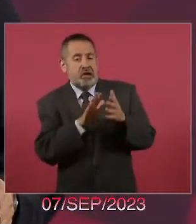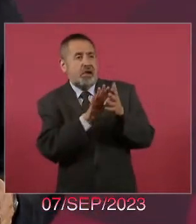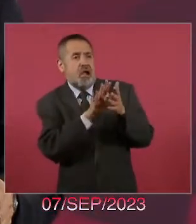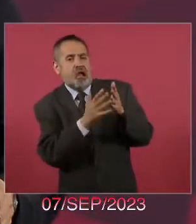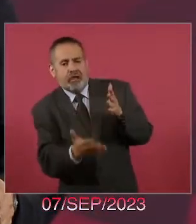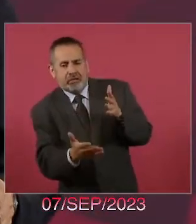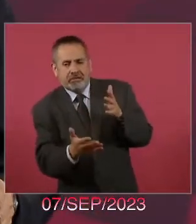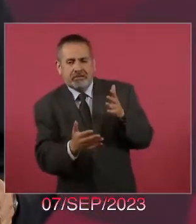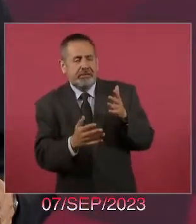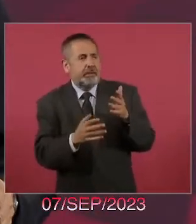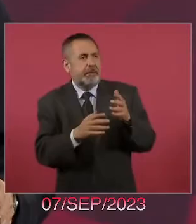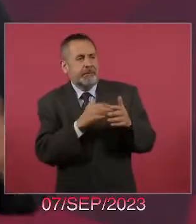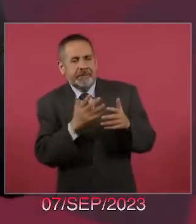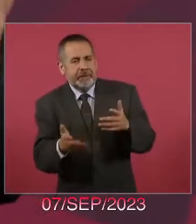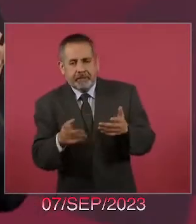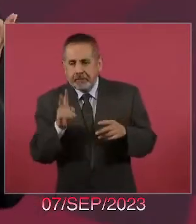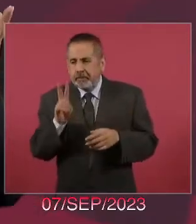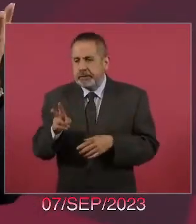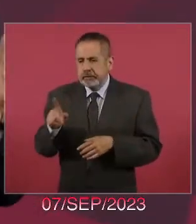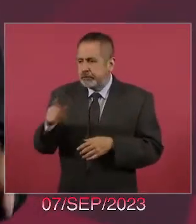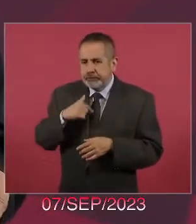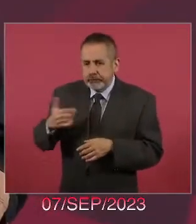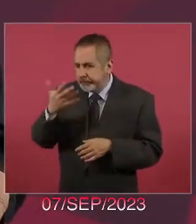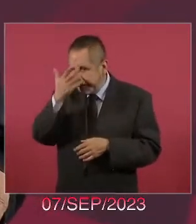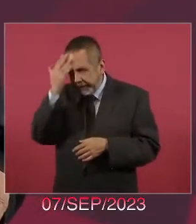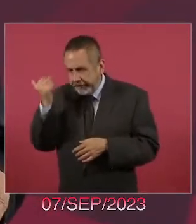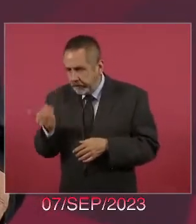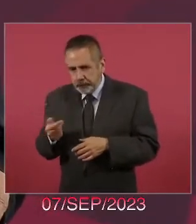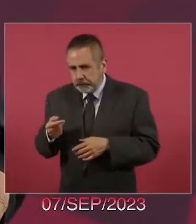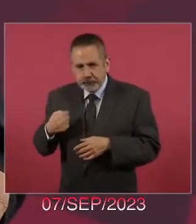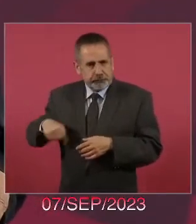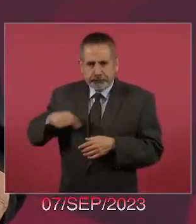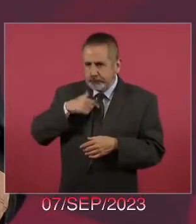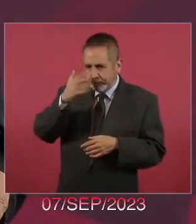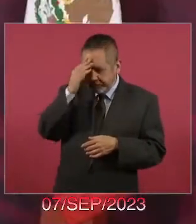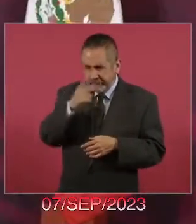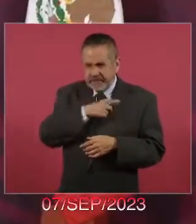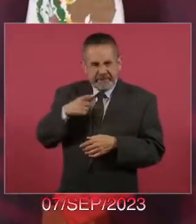y se nos cae, porque es un oficio.